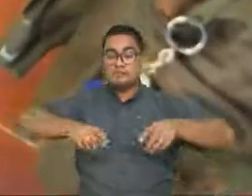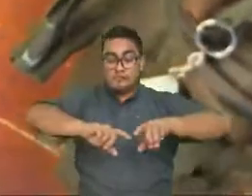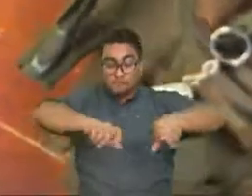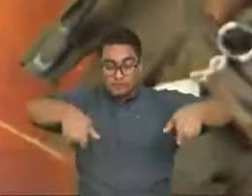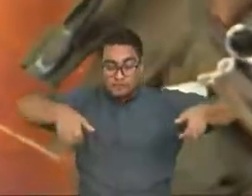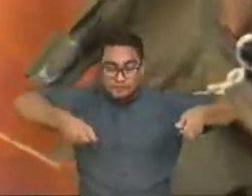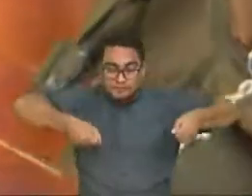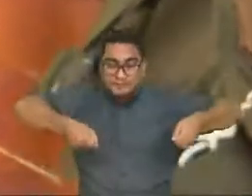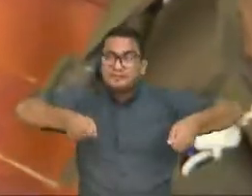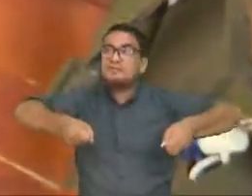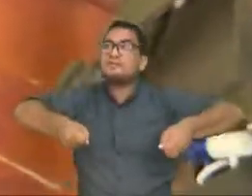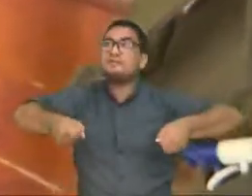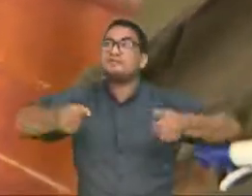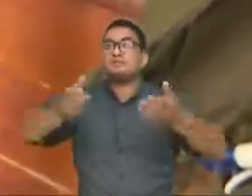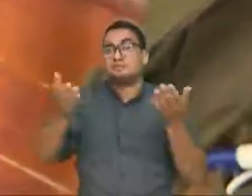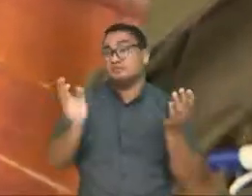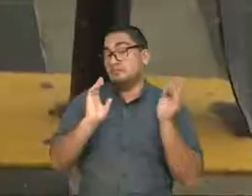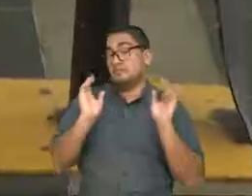y